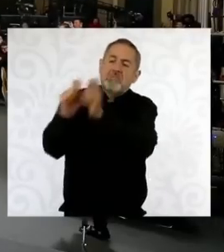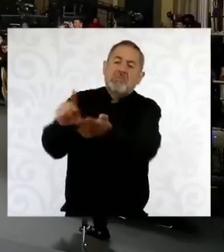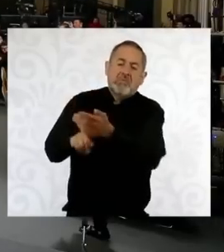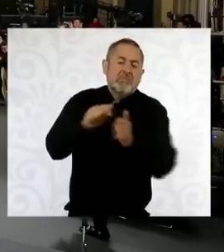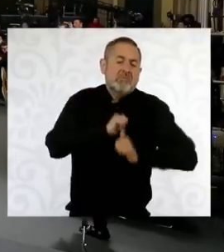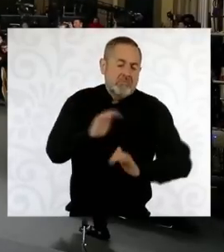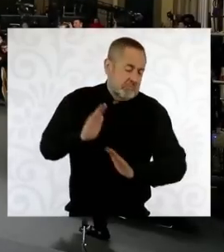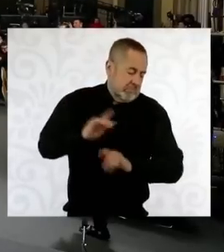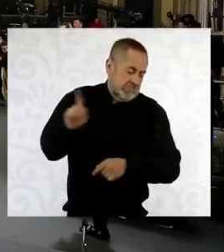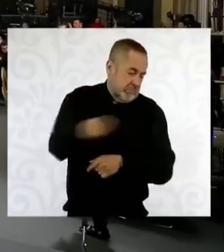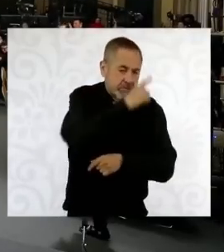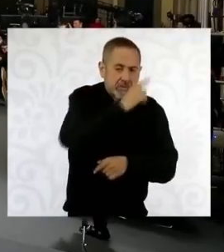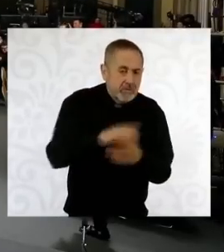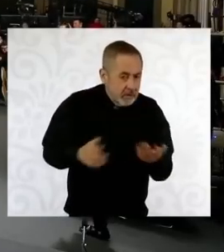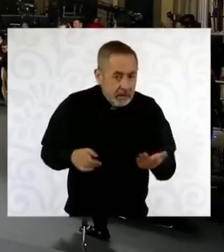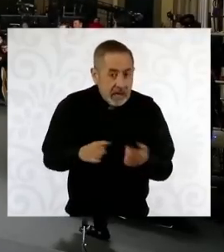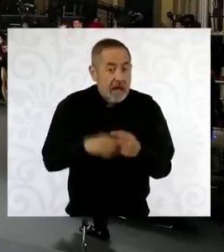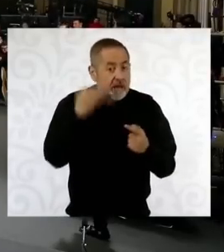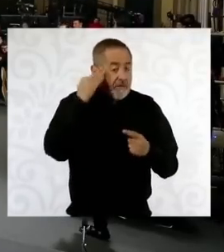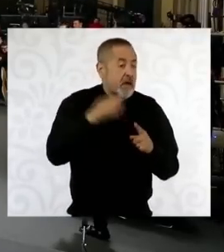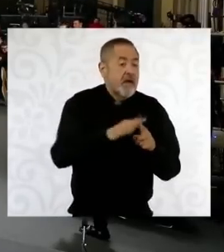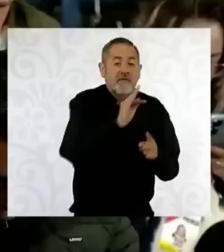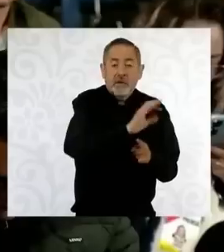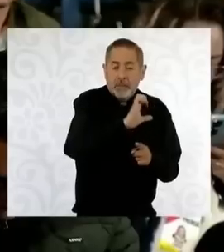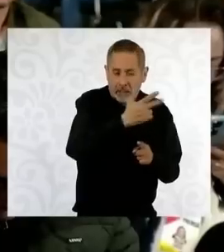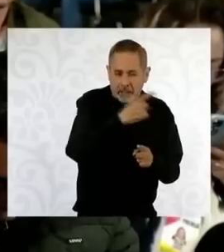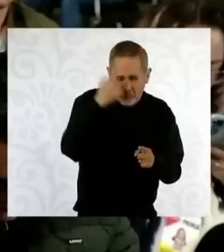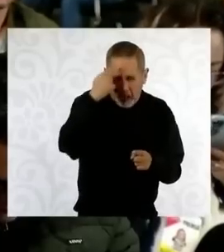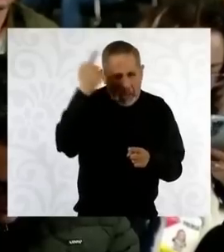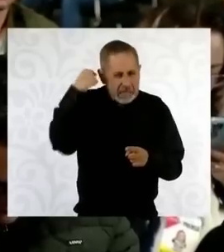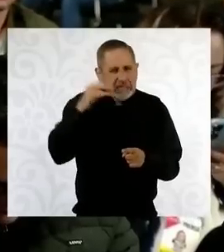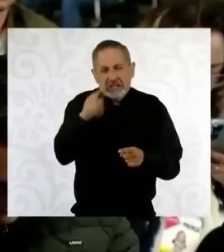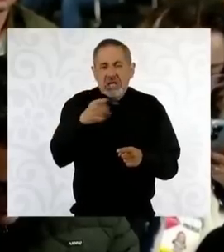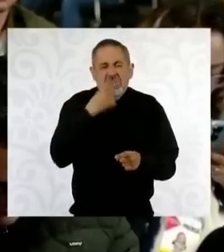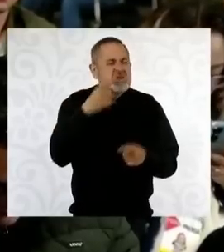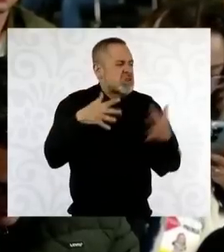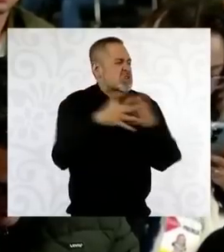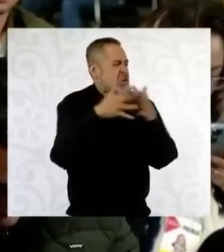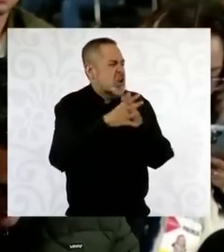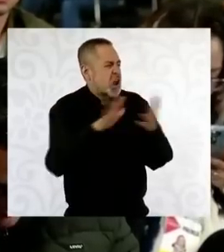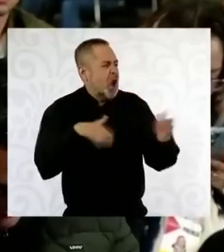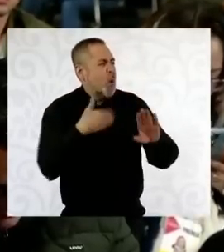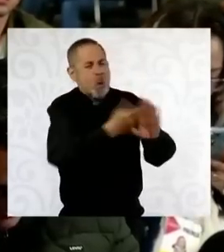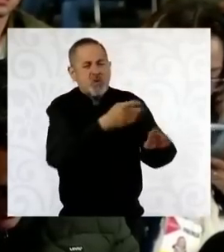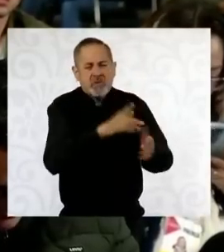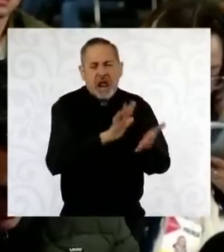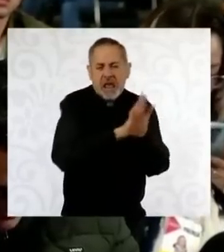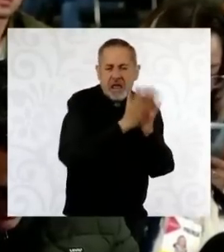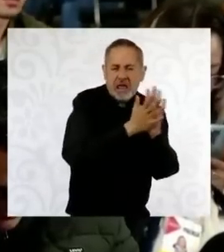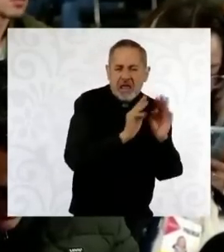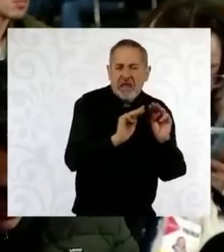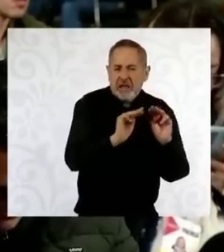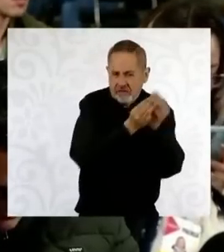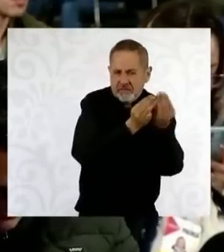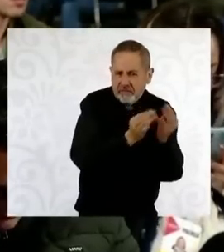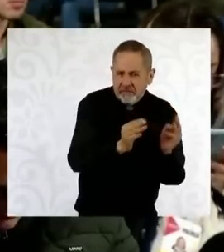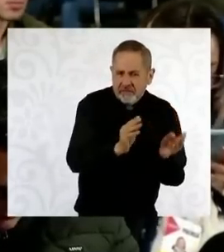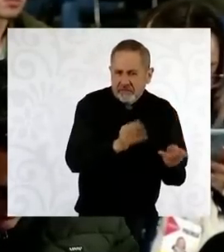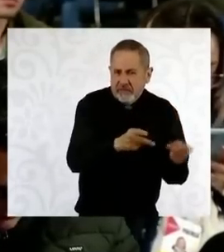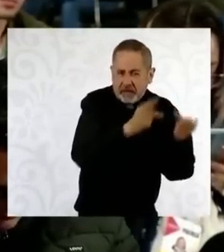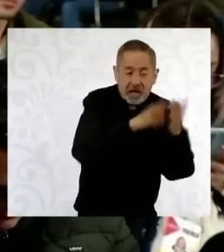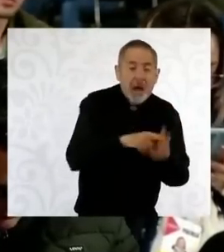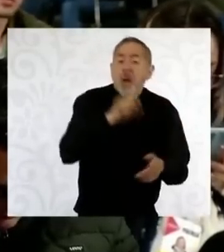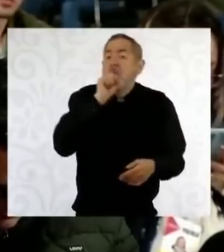Eso mencionan desde Calderón con el tema de la declaración de guerra contra el narcotráfico, incluso hasta el sexenio